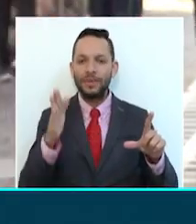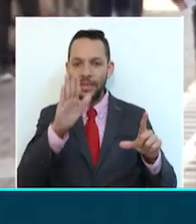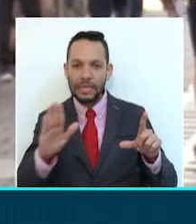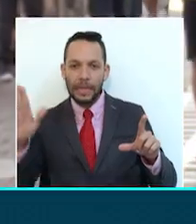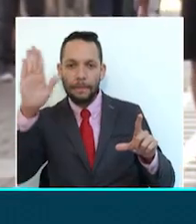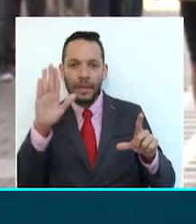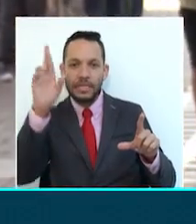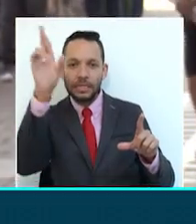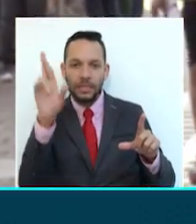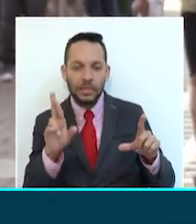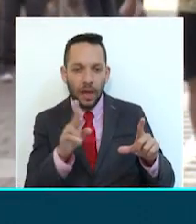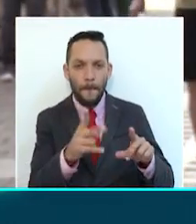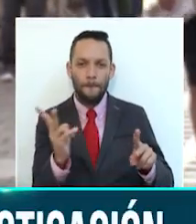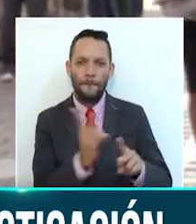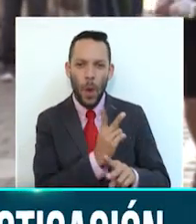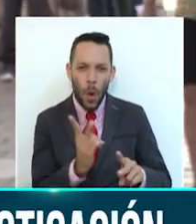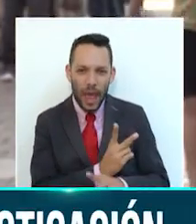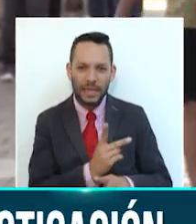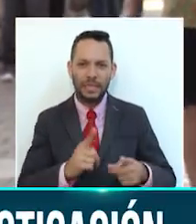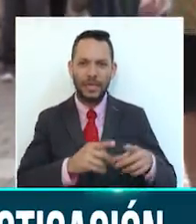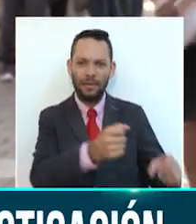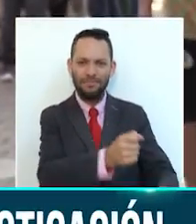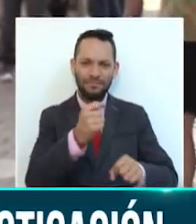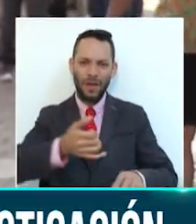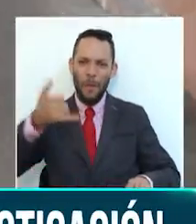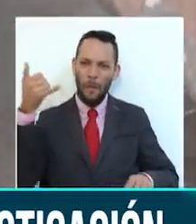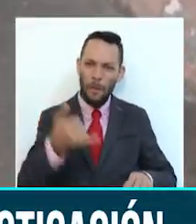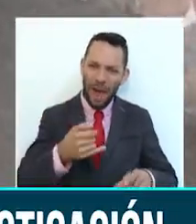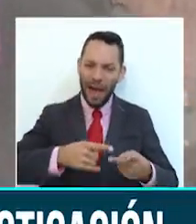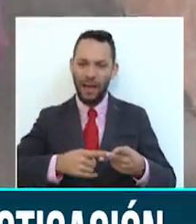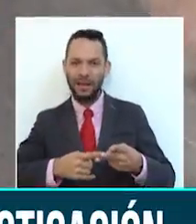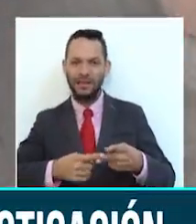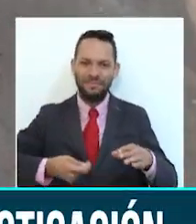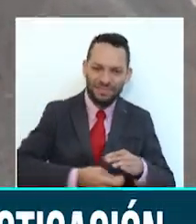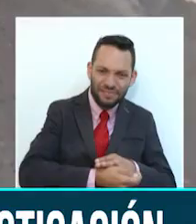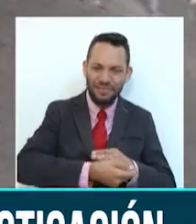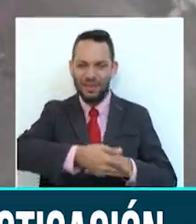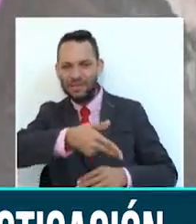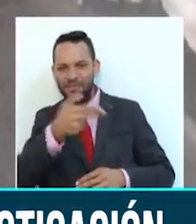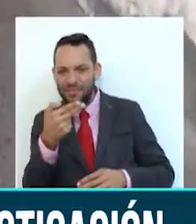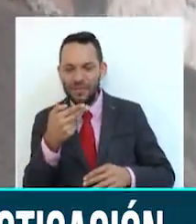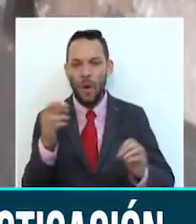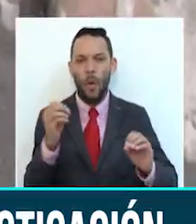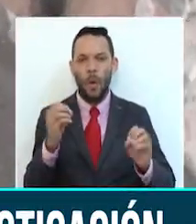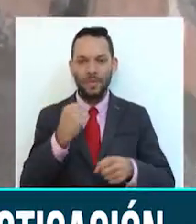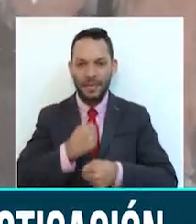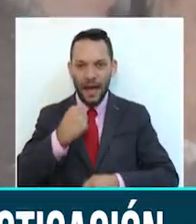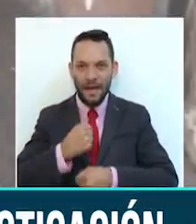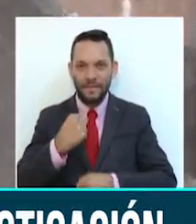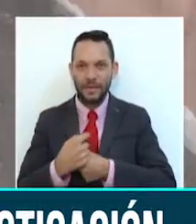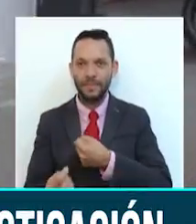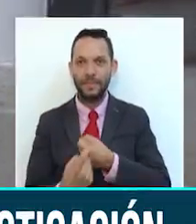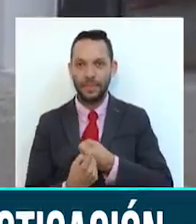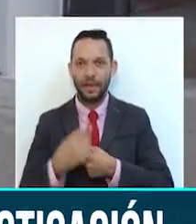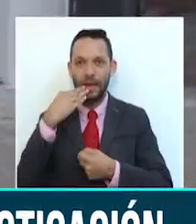frente a feminicidios, frente a abusos sexuales. Otro punto muy complicado es en el tema laboral. Las mujeres tenemos